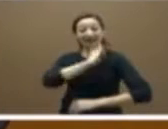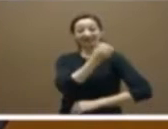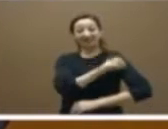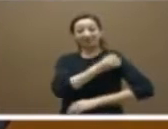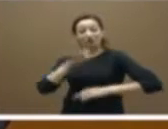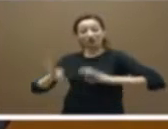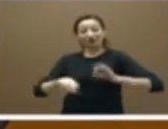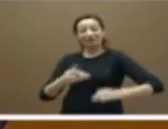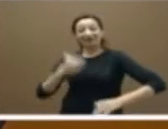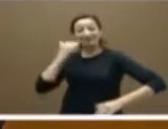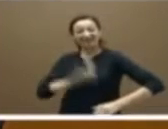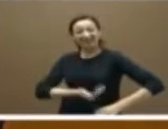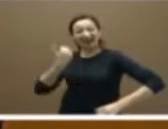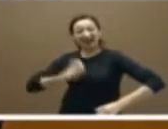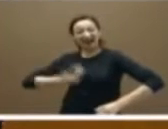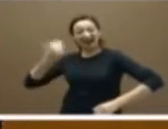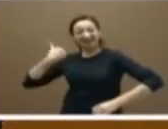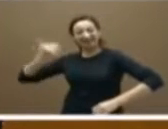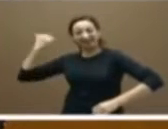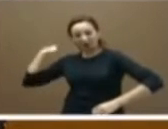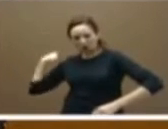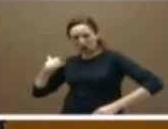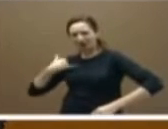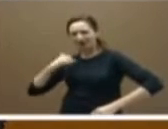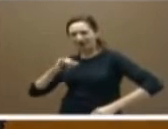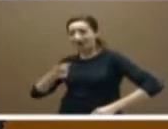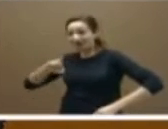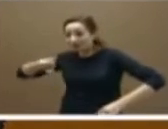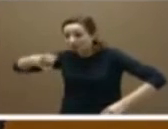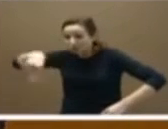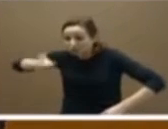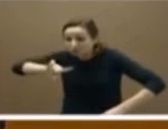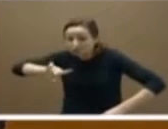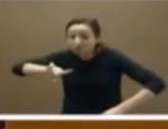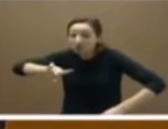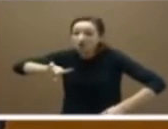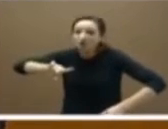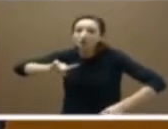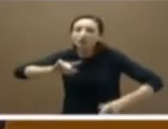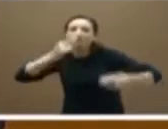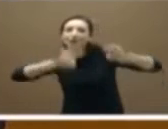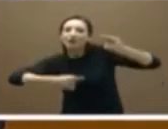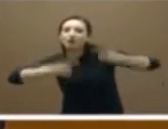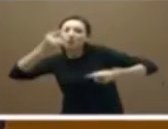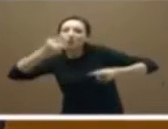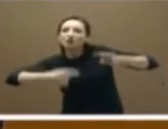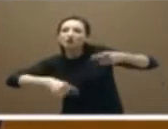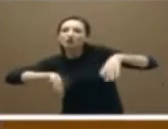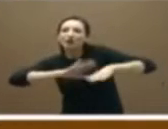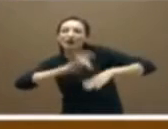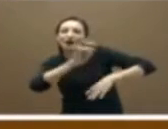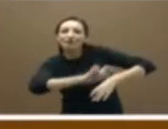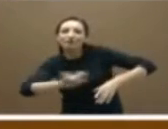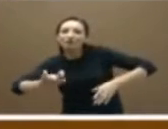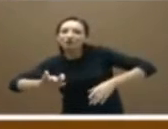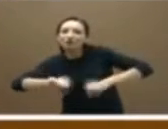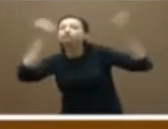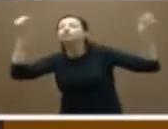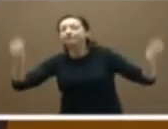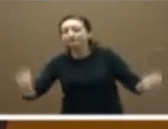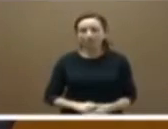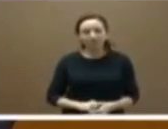bastante anterior a que ustedes desmontaran un presupuesto hecho para las personas, señor Sánchez Juliá.